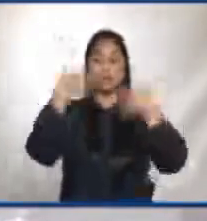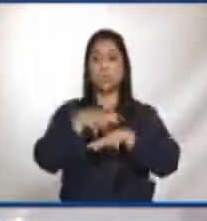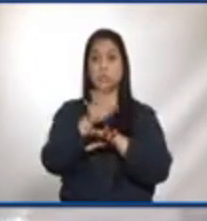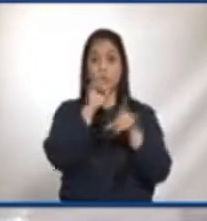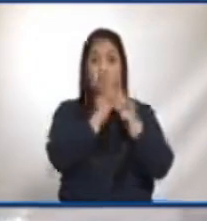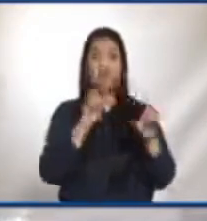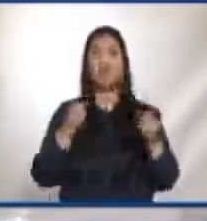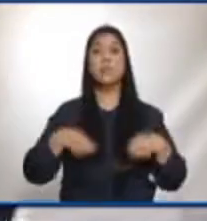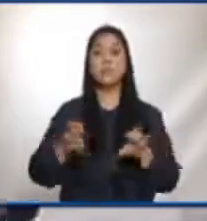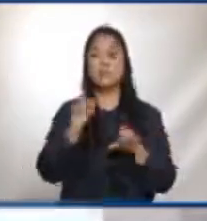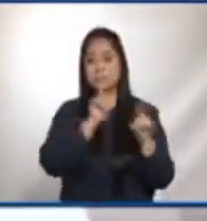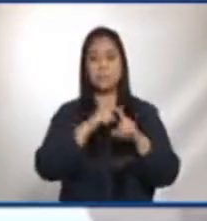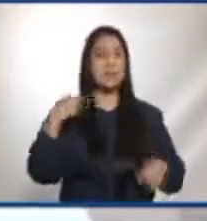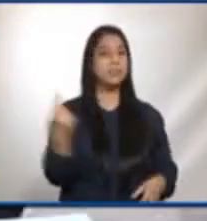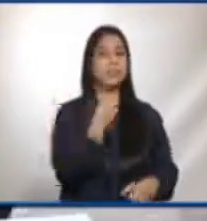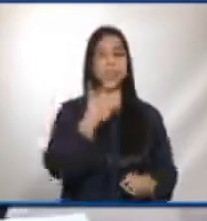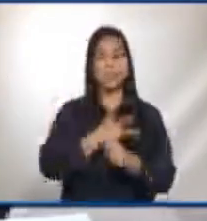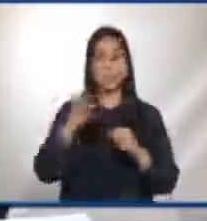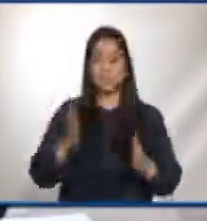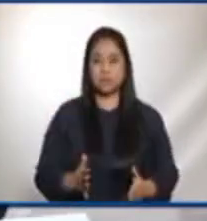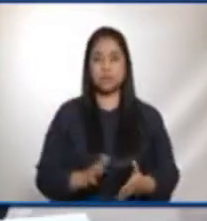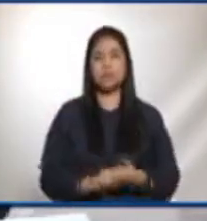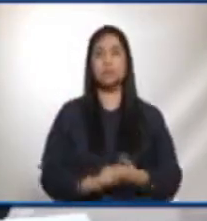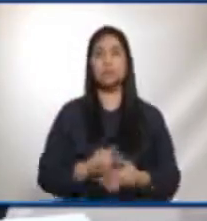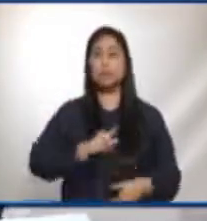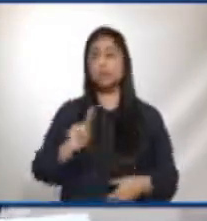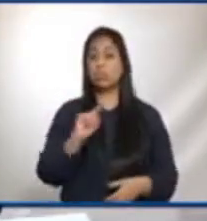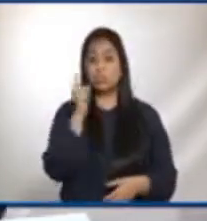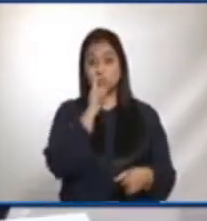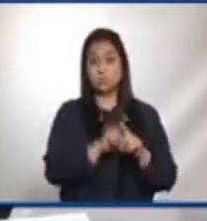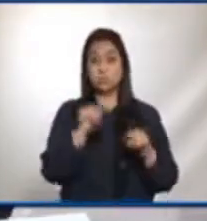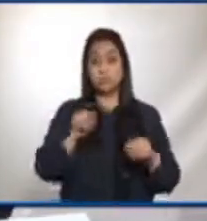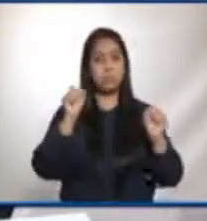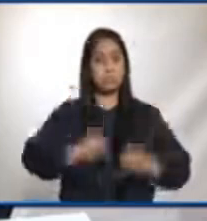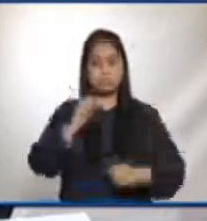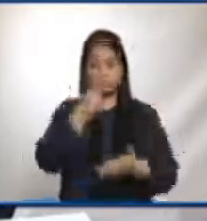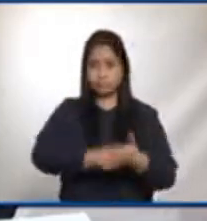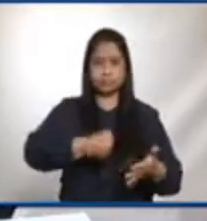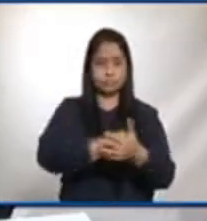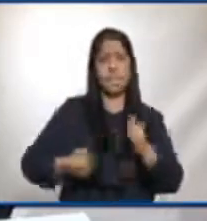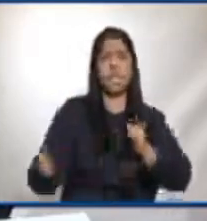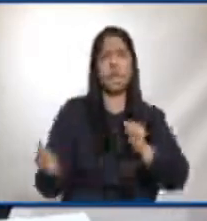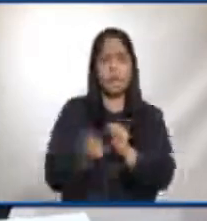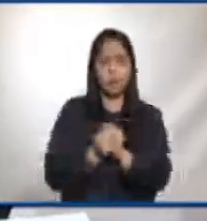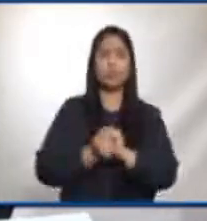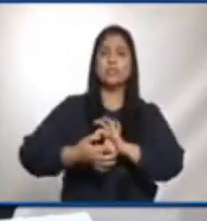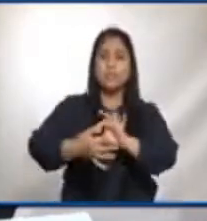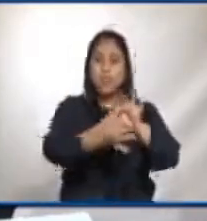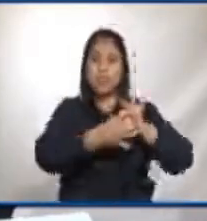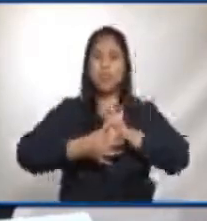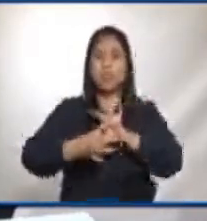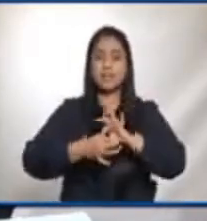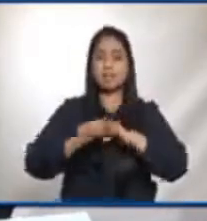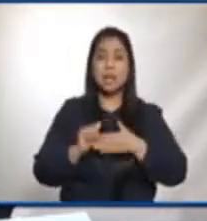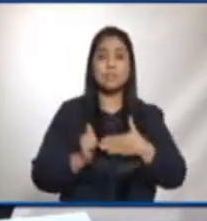oportunidades para todos los guatemaltecos son únicamente logrados si trabajamos juntos, formando alianzas y avanzando